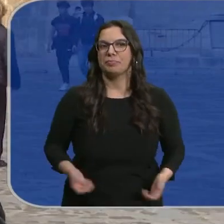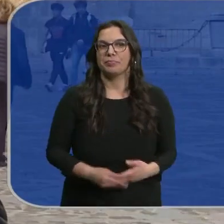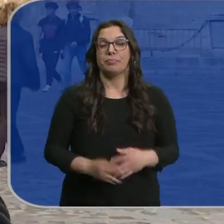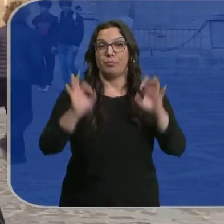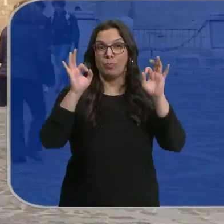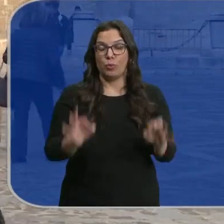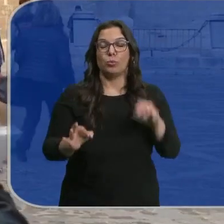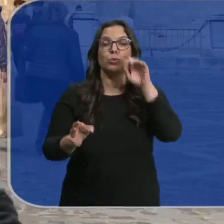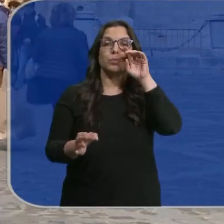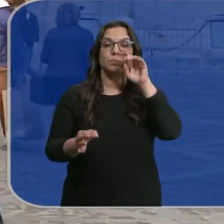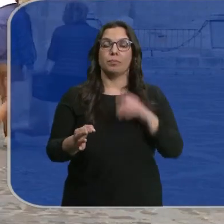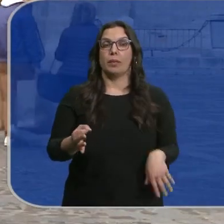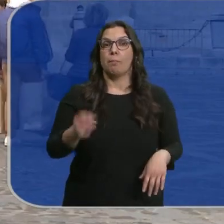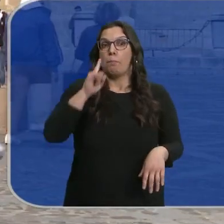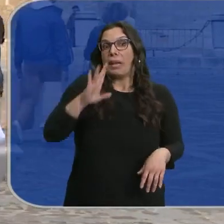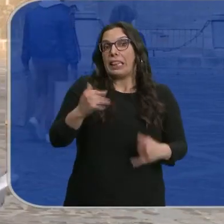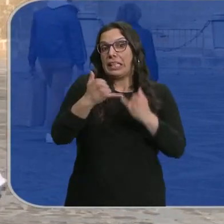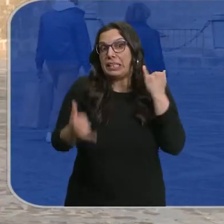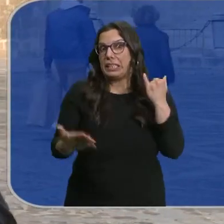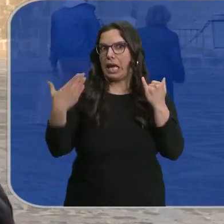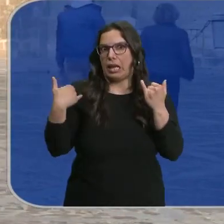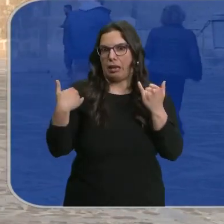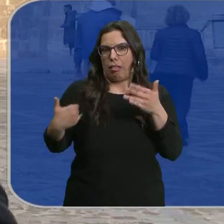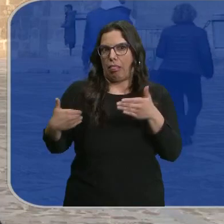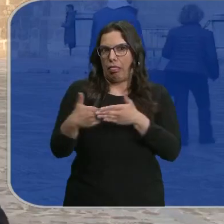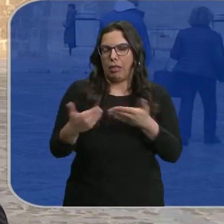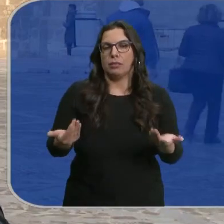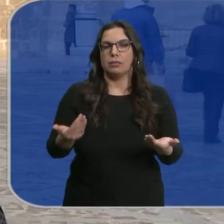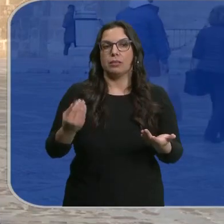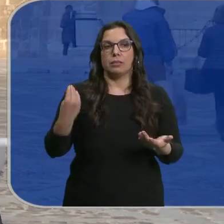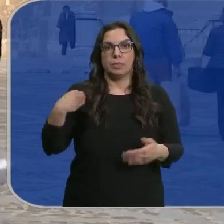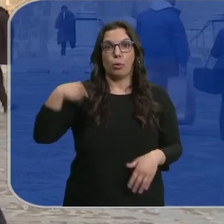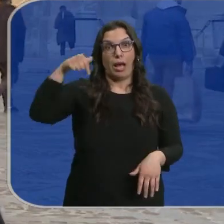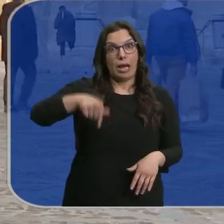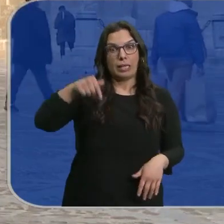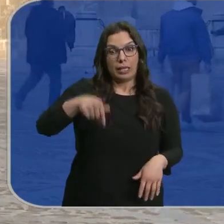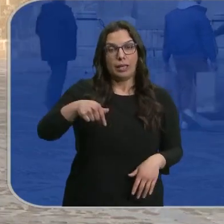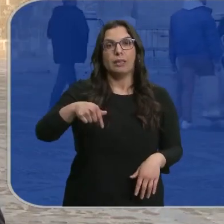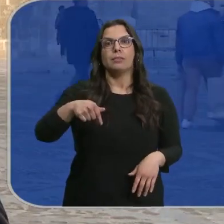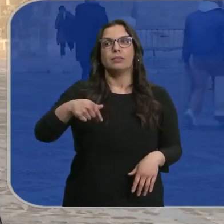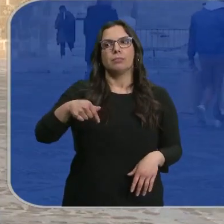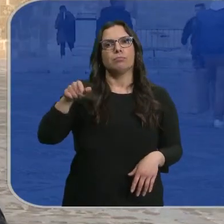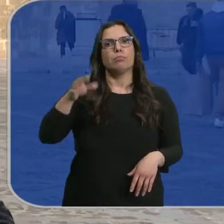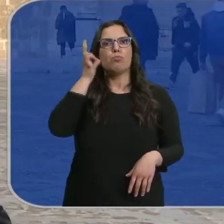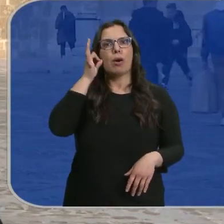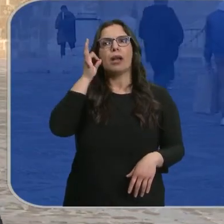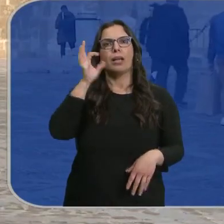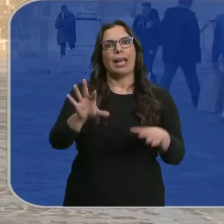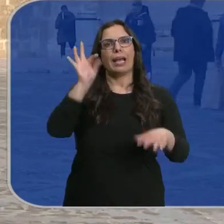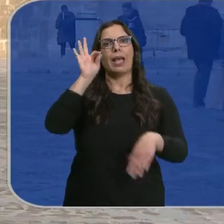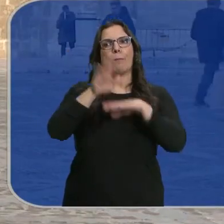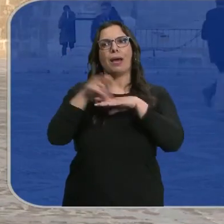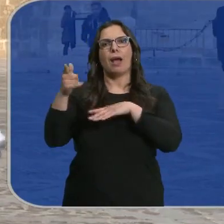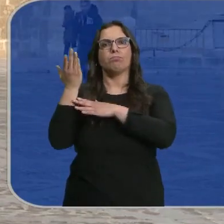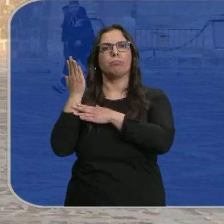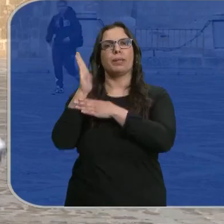Sí, así es. Esa supuesta crisis se desataba ayer a última hora. Este había sido el escenario elegido por Margarita Torres para escenificar, para